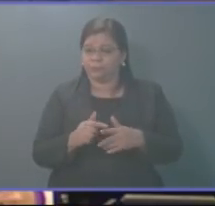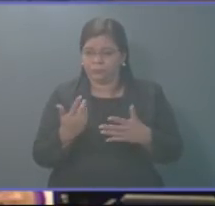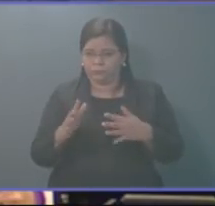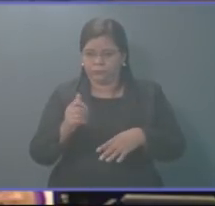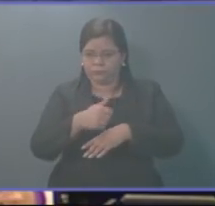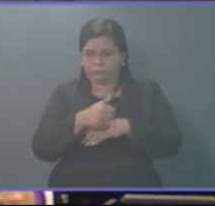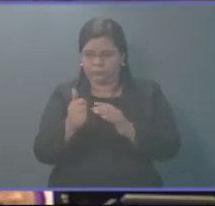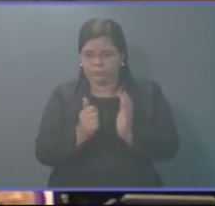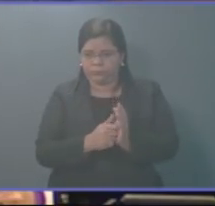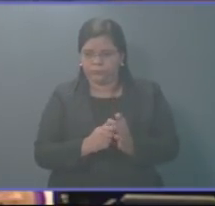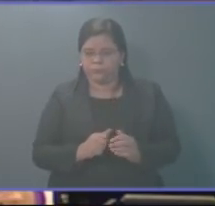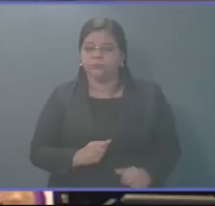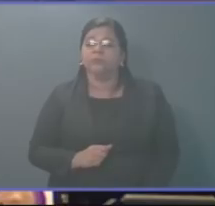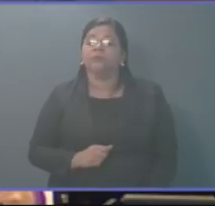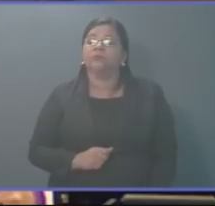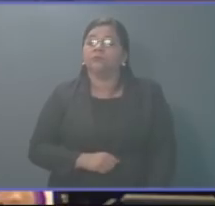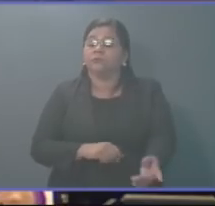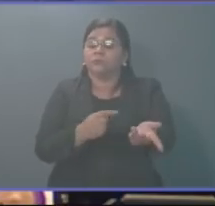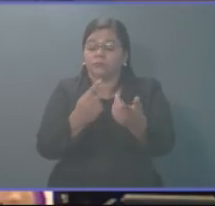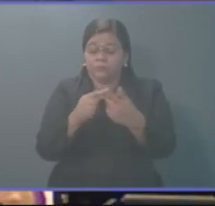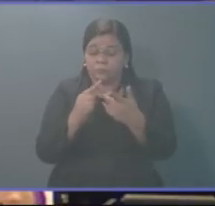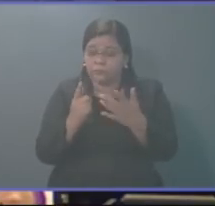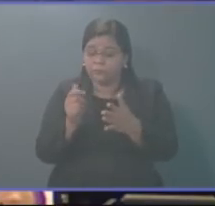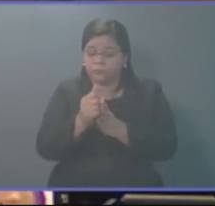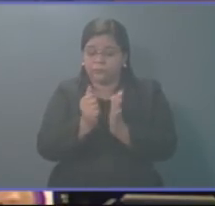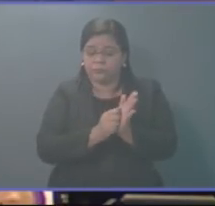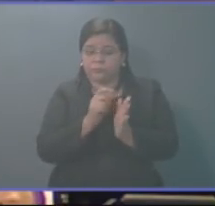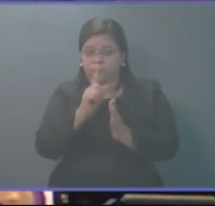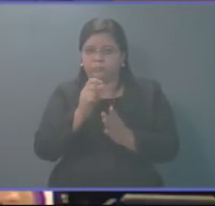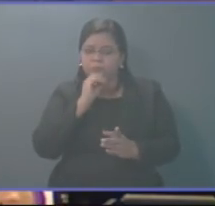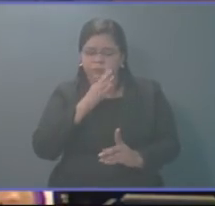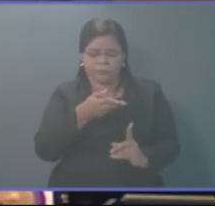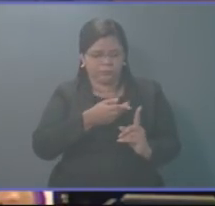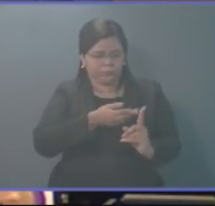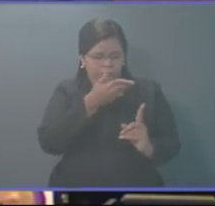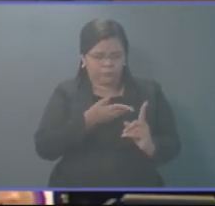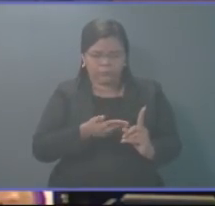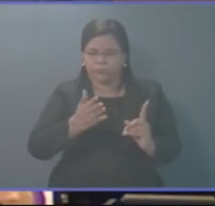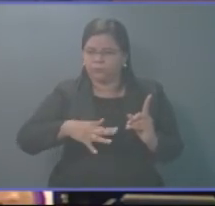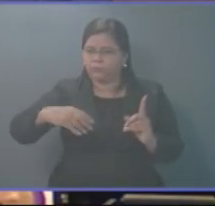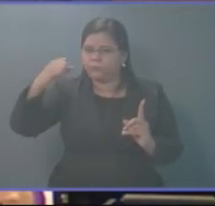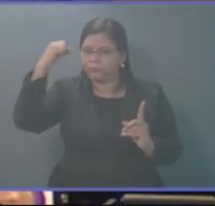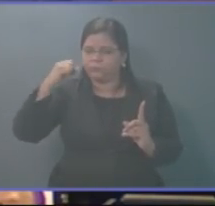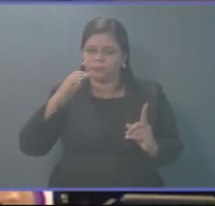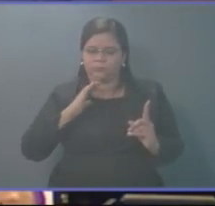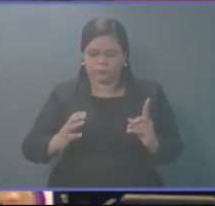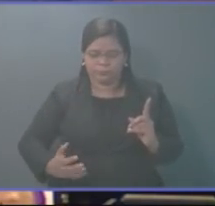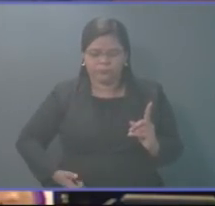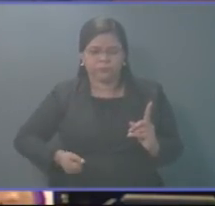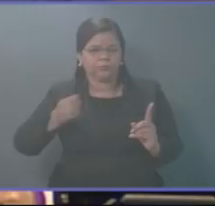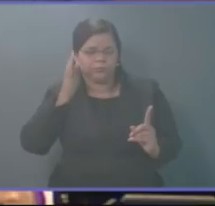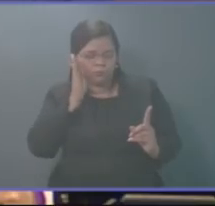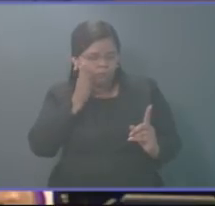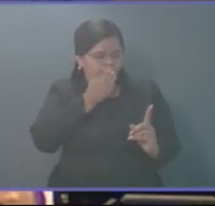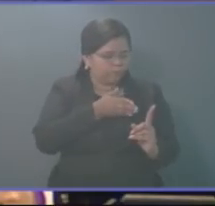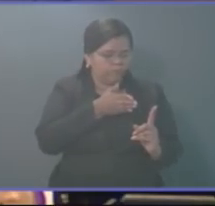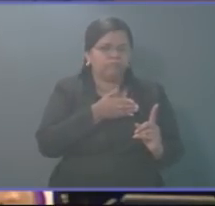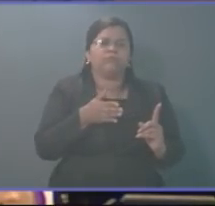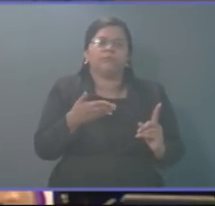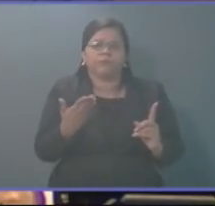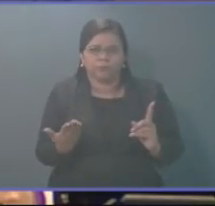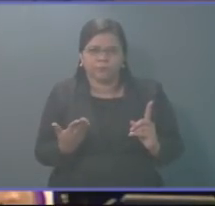Legislativo. Artículo 1 de la Constitución. Reconoce a la persona humana como el origen y el fin de la actividad del Estado, el cual